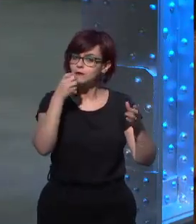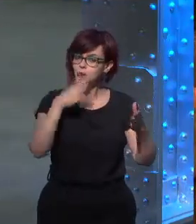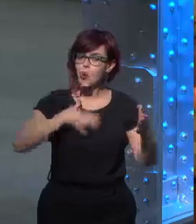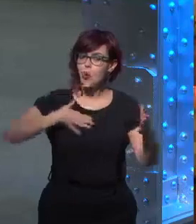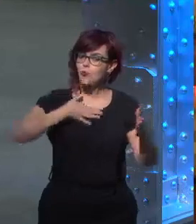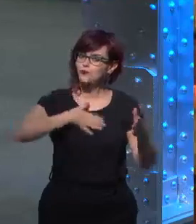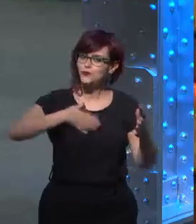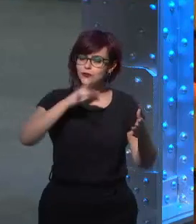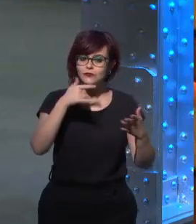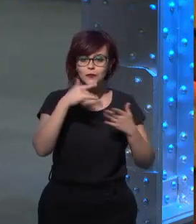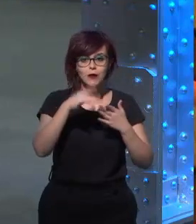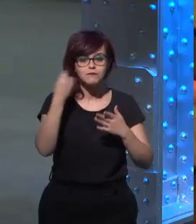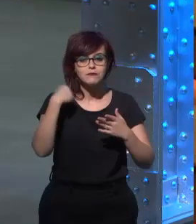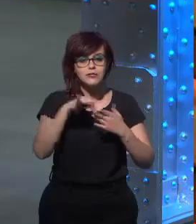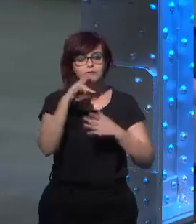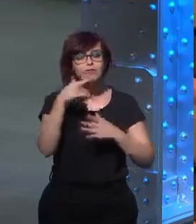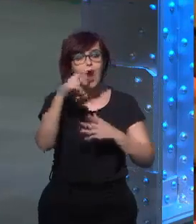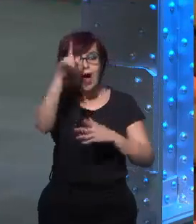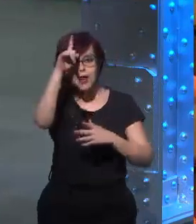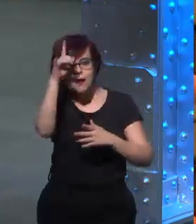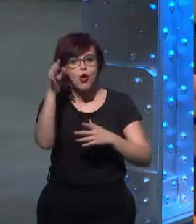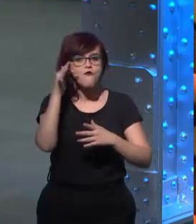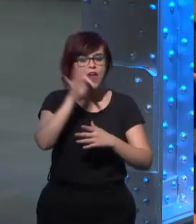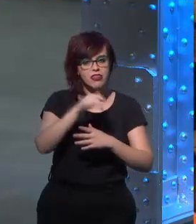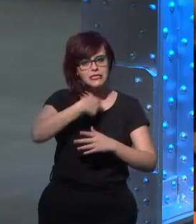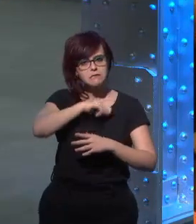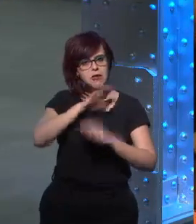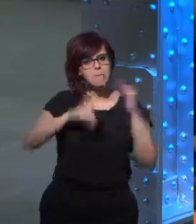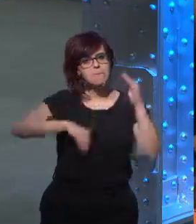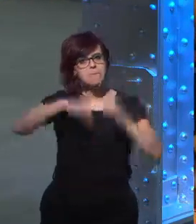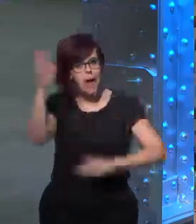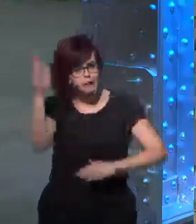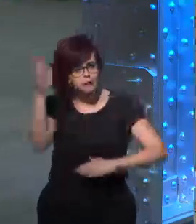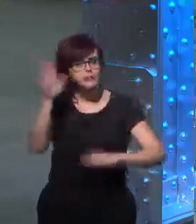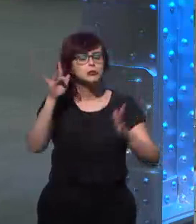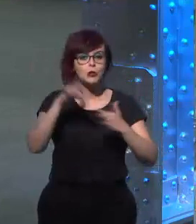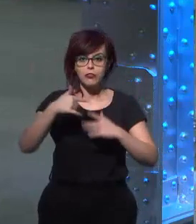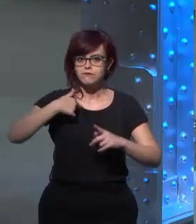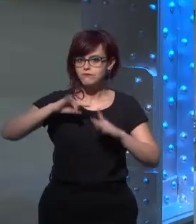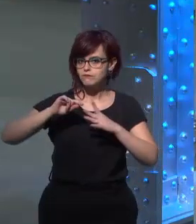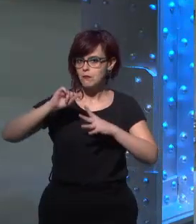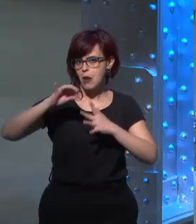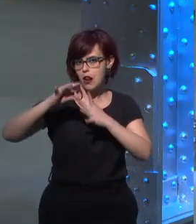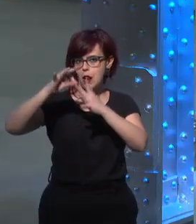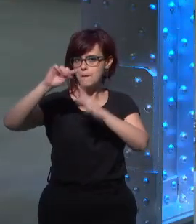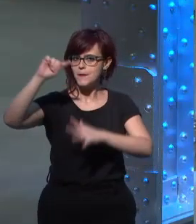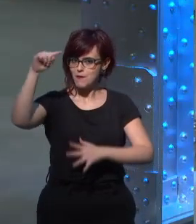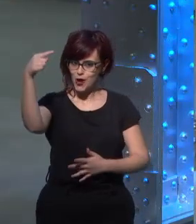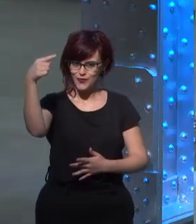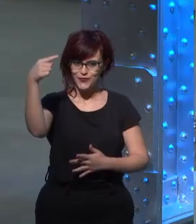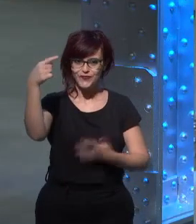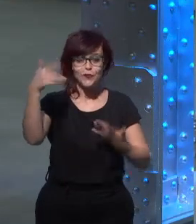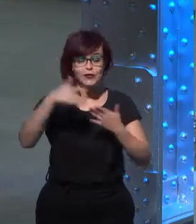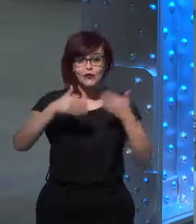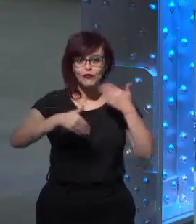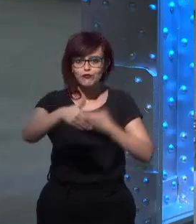que ganamos a Francia o a Alemania. En algo, como digo, pues somos los primeros. Es decir que el futuro ya está aquí,